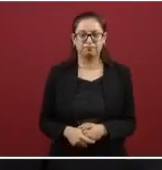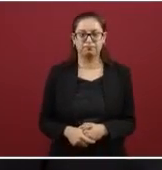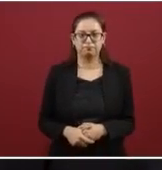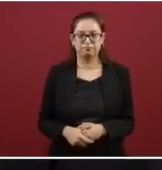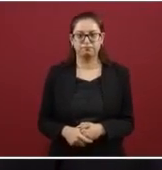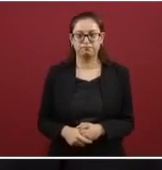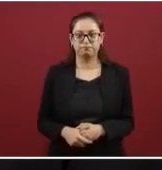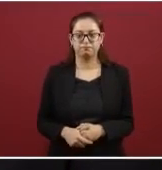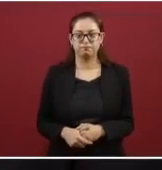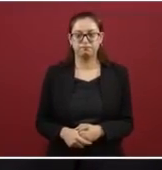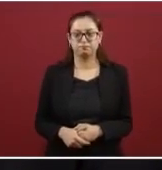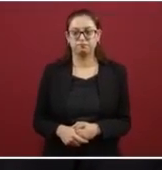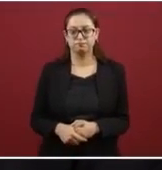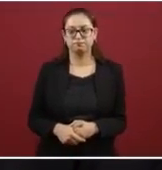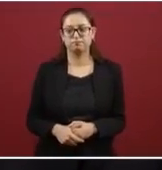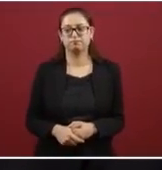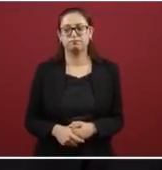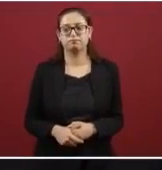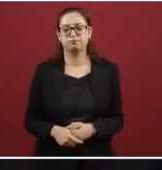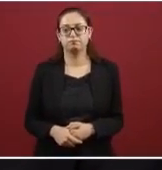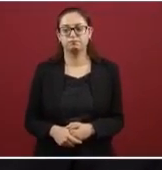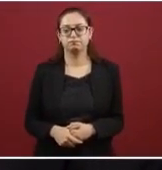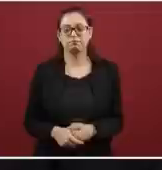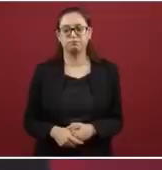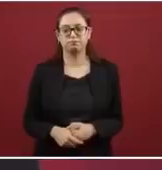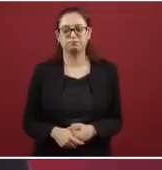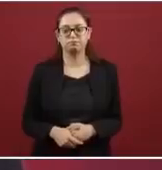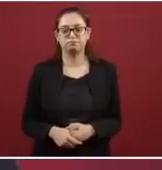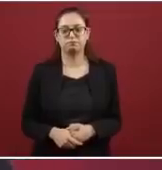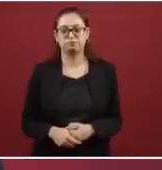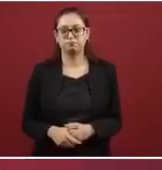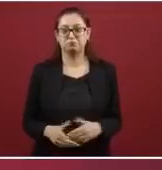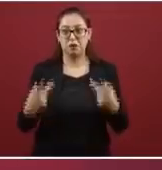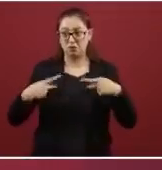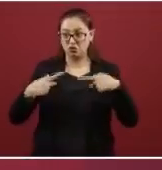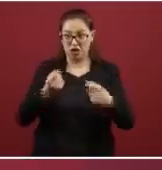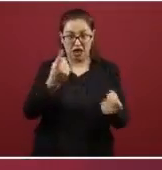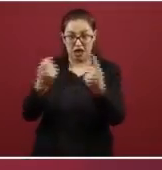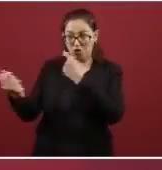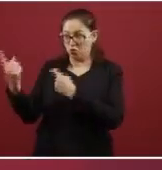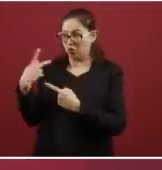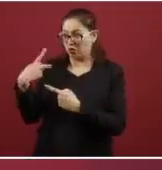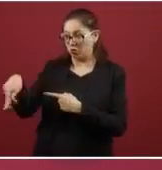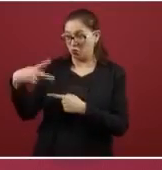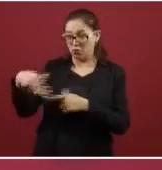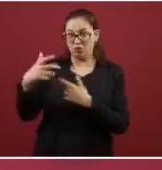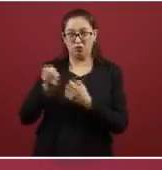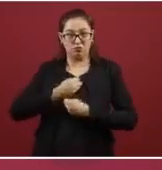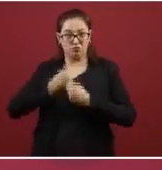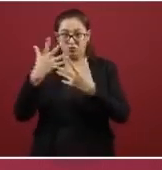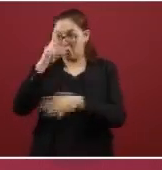ninguna indicación para limitar a nadie su derecho de